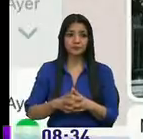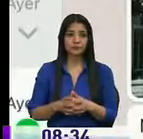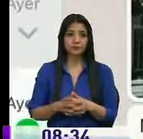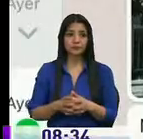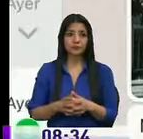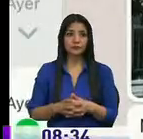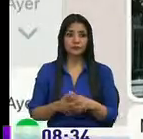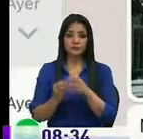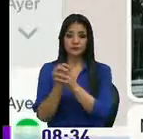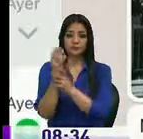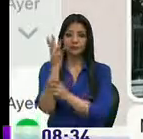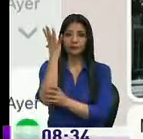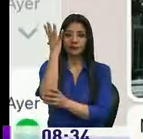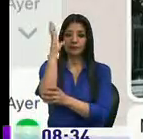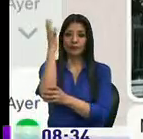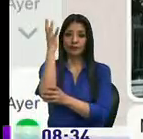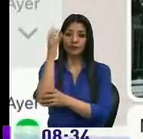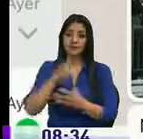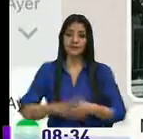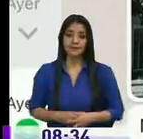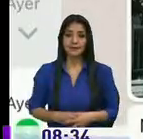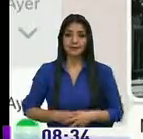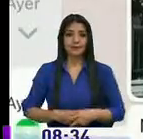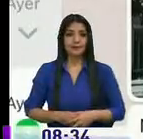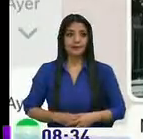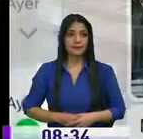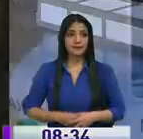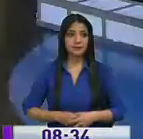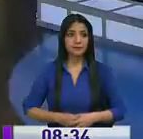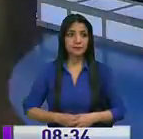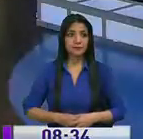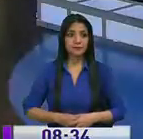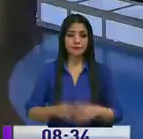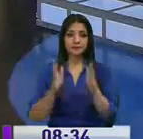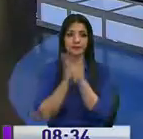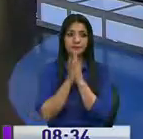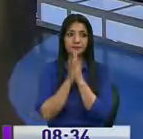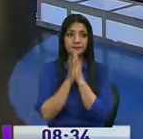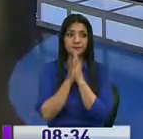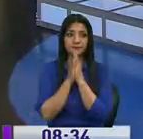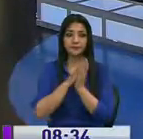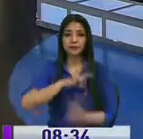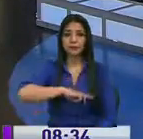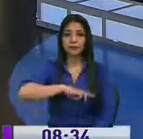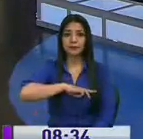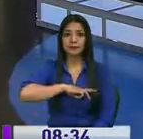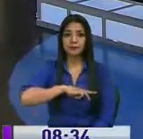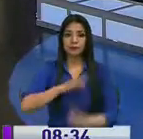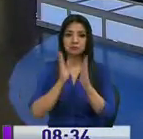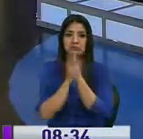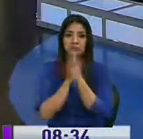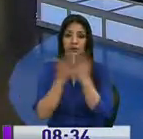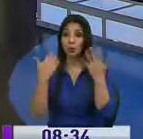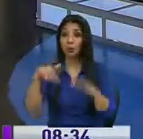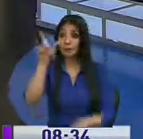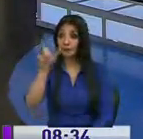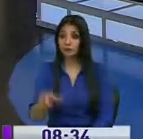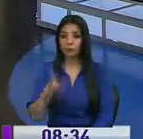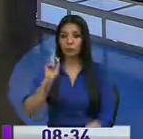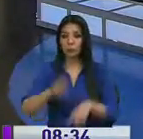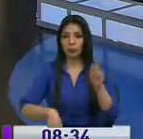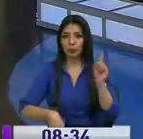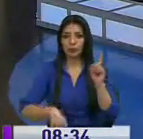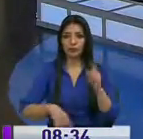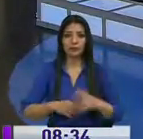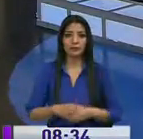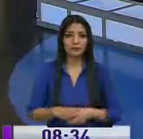cabello de los árboles, ¿no? Qué bárbaro. Ven podando esos árboles. Eso es municipio, ¿no? Porque sí, claro, cualquier persona no lo puede hacer. No. Además, que